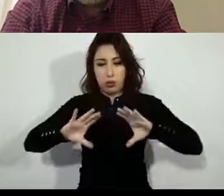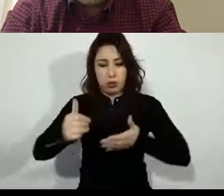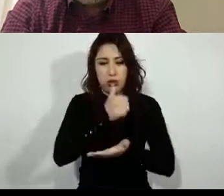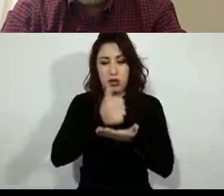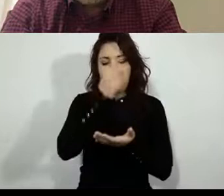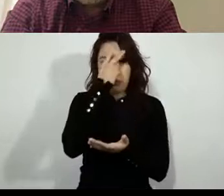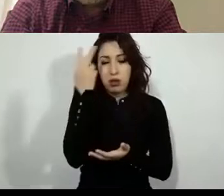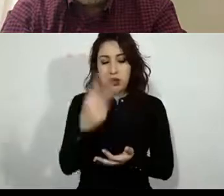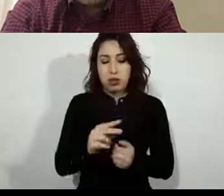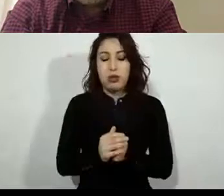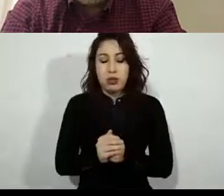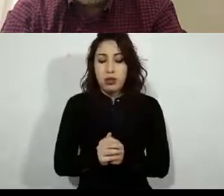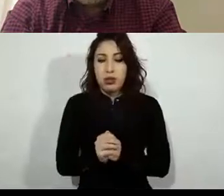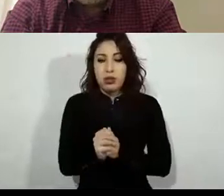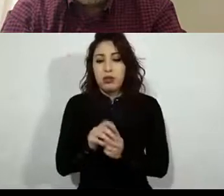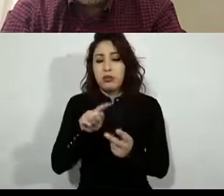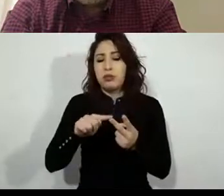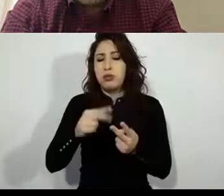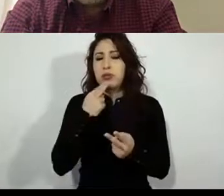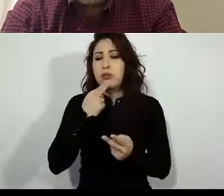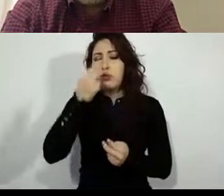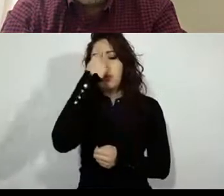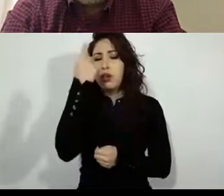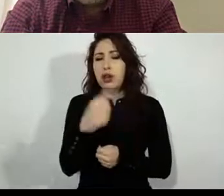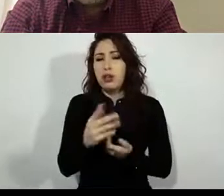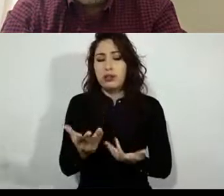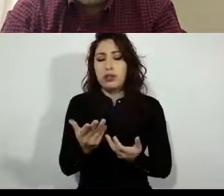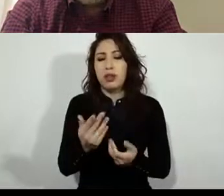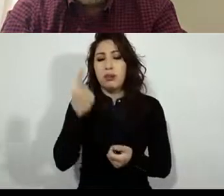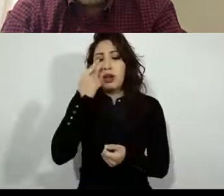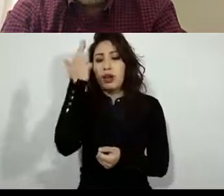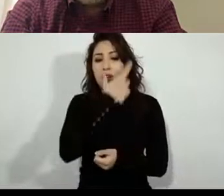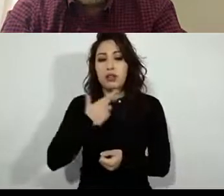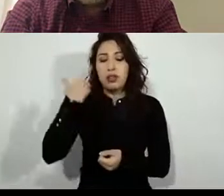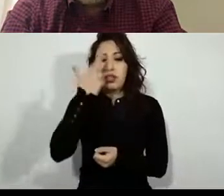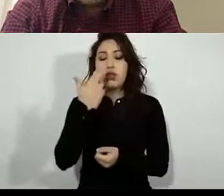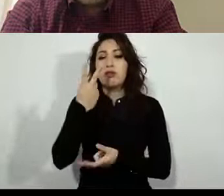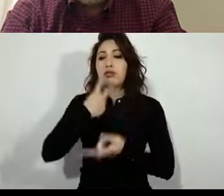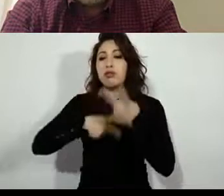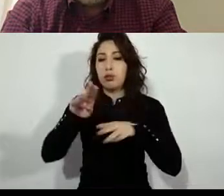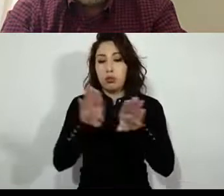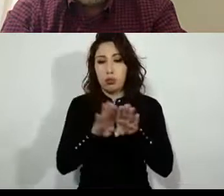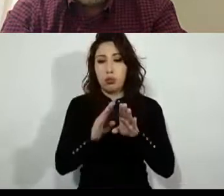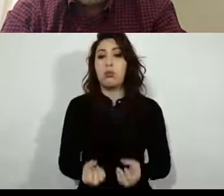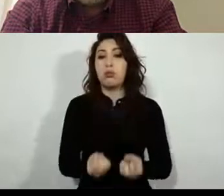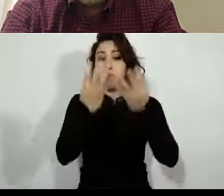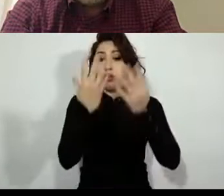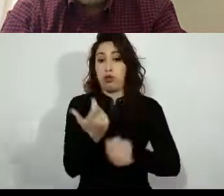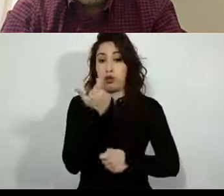está básicamente dando el origen y el destino de todos los recursos públicos de la Ciudad de